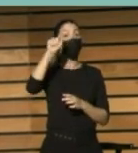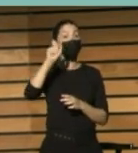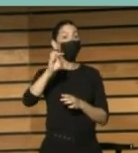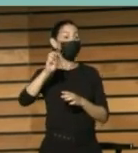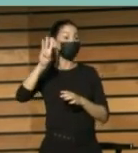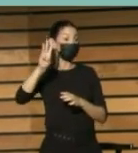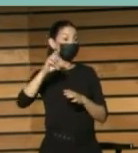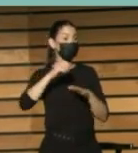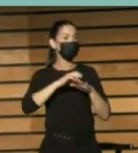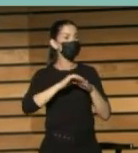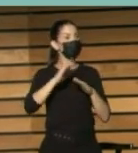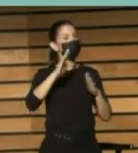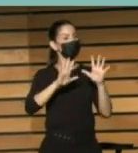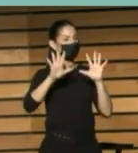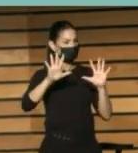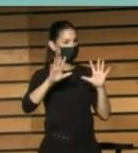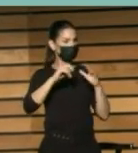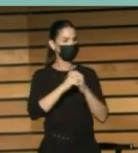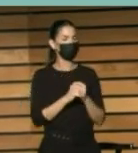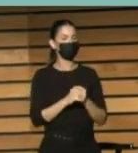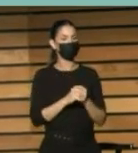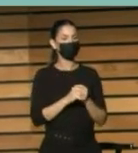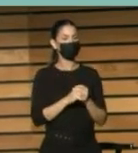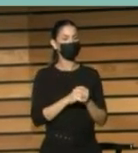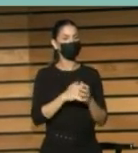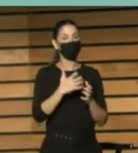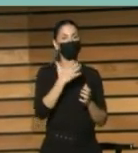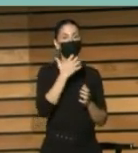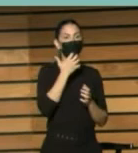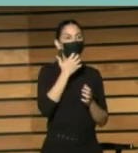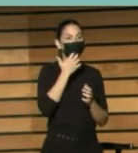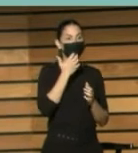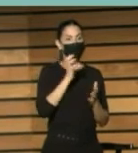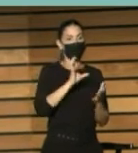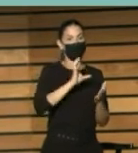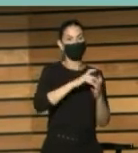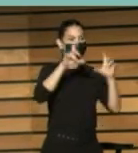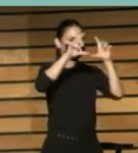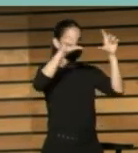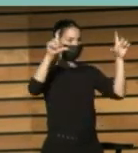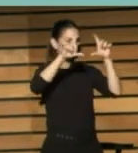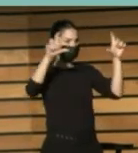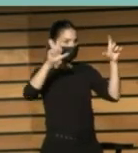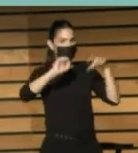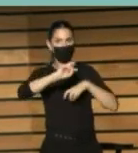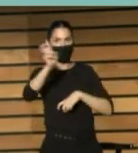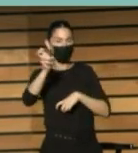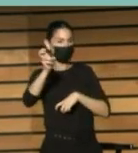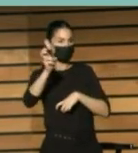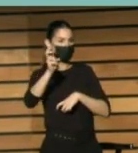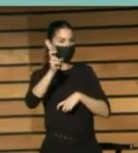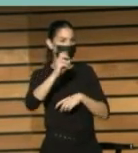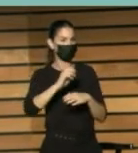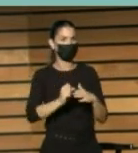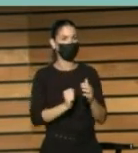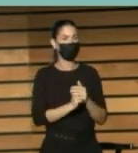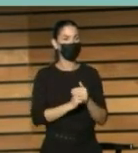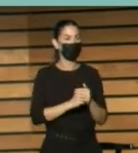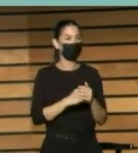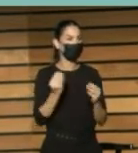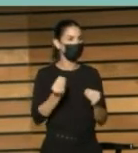Ninguna otra institución llega a esta valoración tan elevada por parte de la ciudadanía.